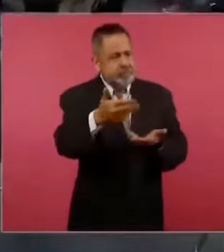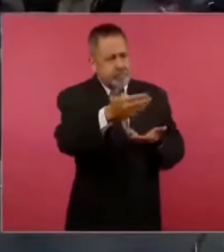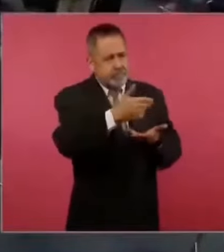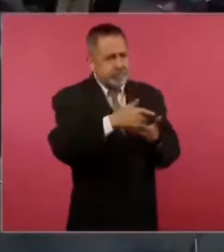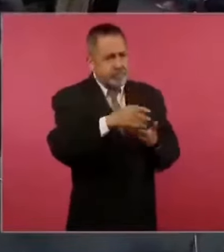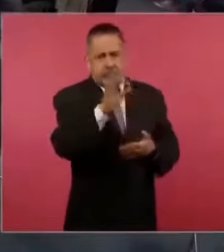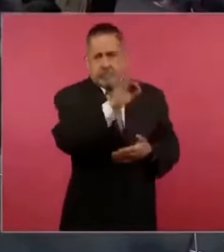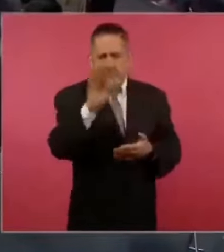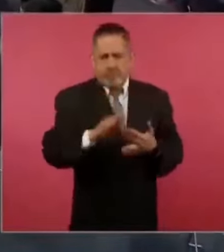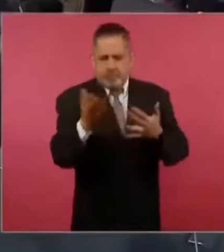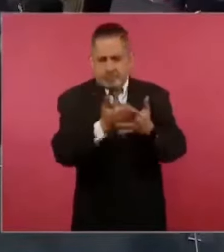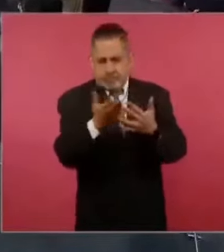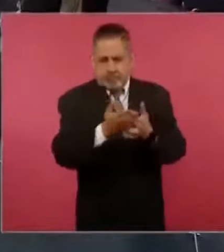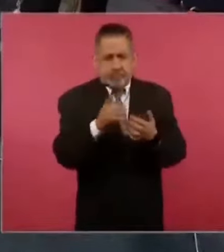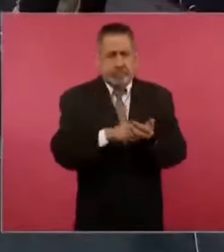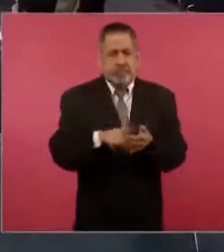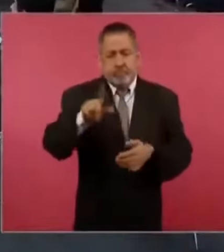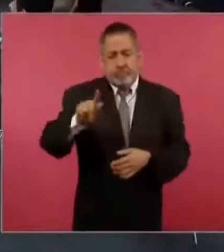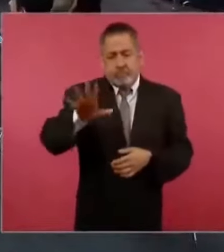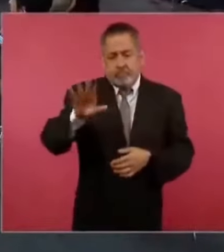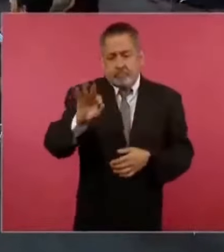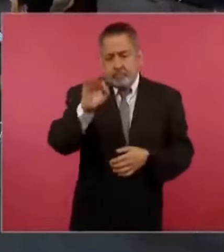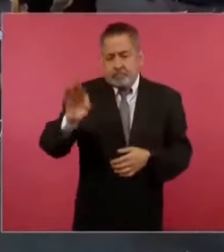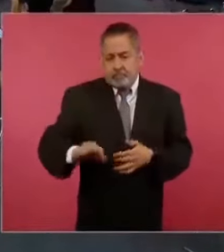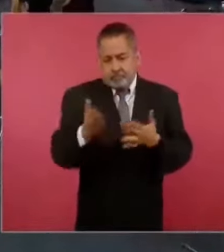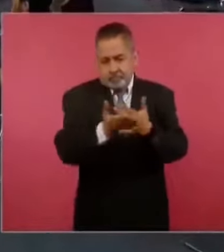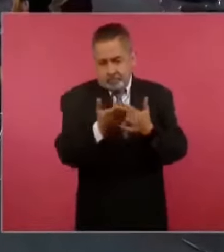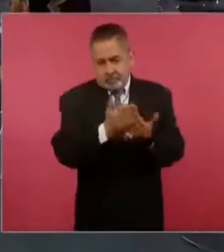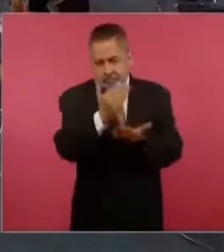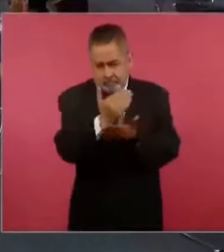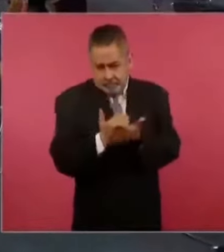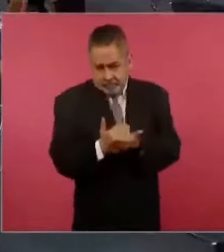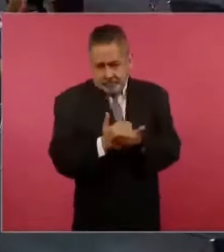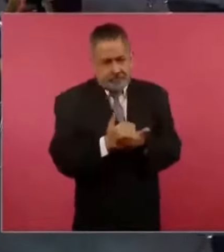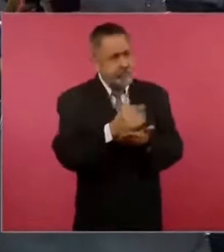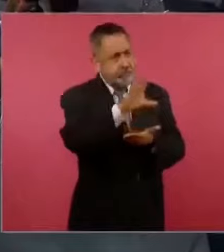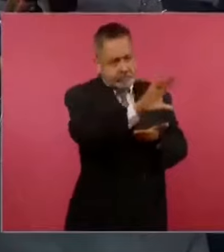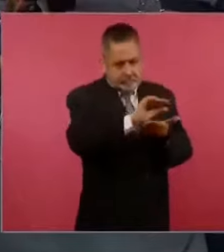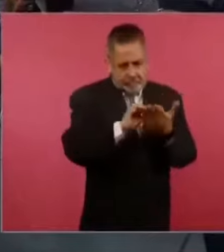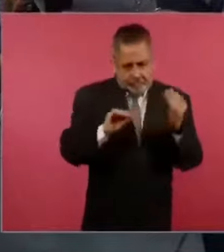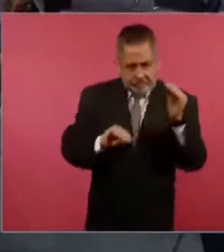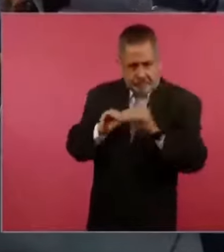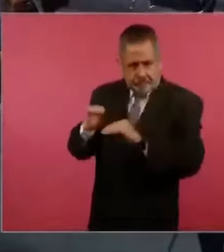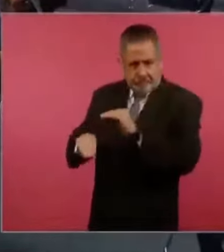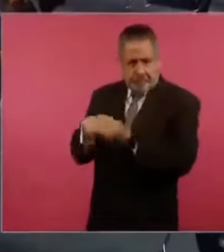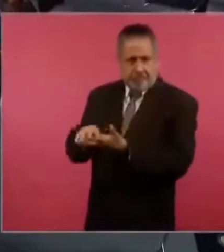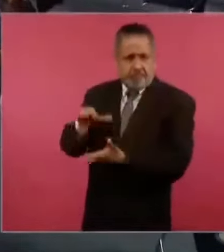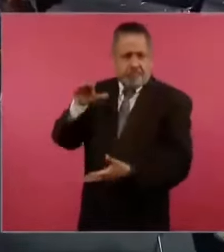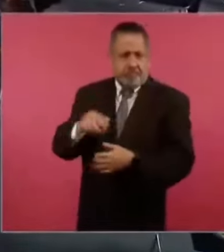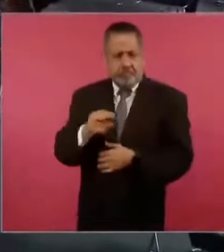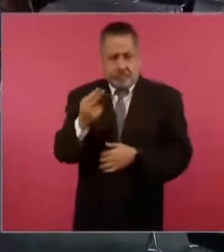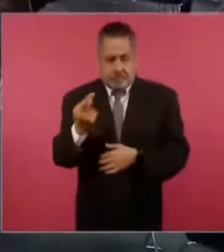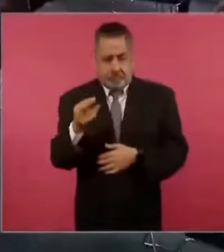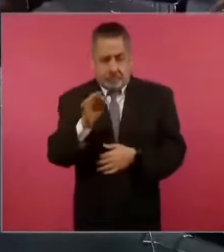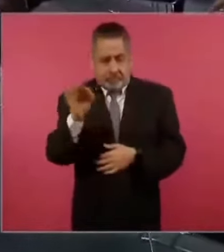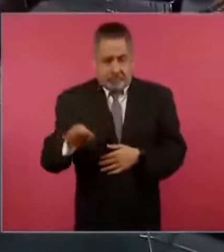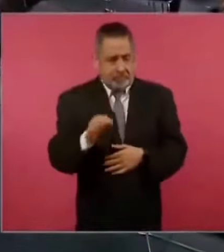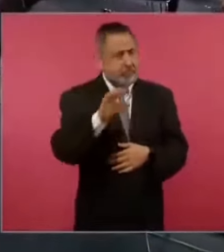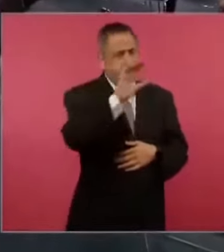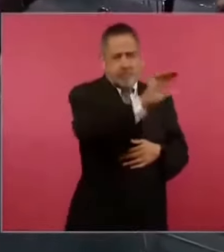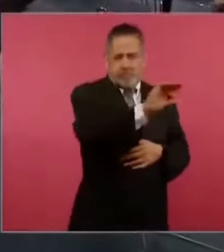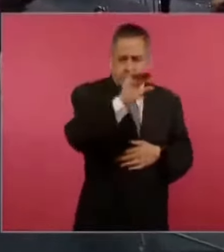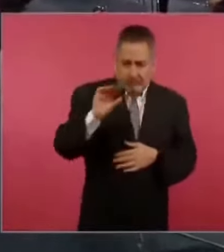descuento del 75 por así es No y el 25